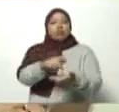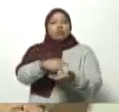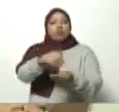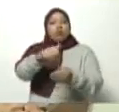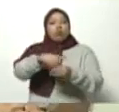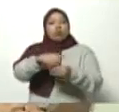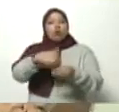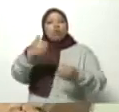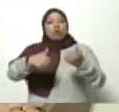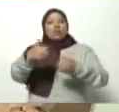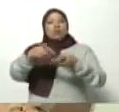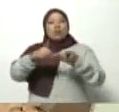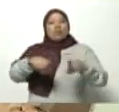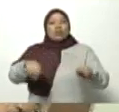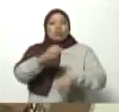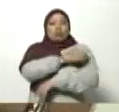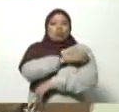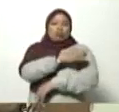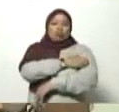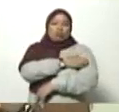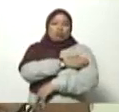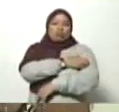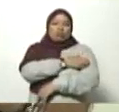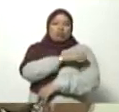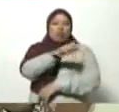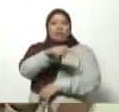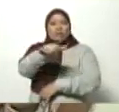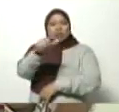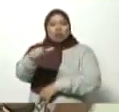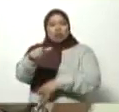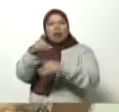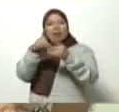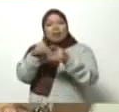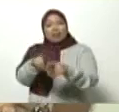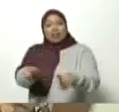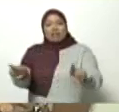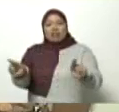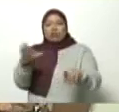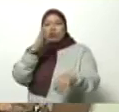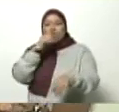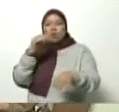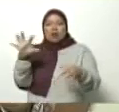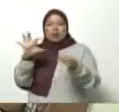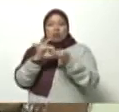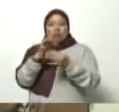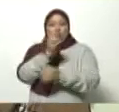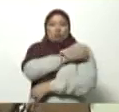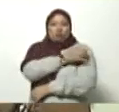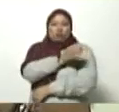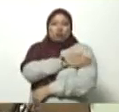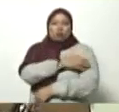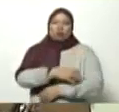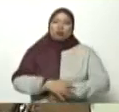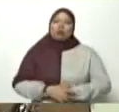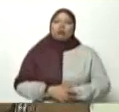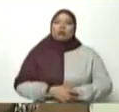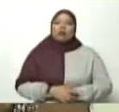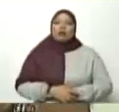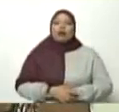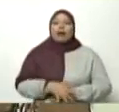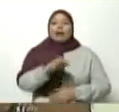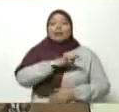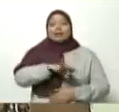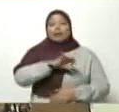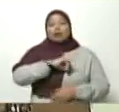Divididos todos ellos, ¿vale? Fraccionados. ¿Y quién es el culpable de eso? El señor